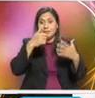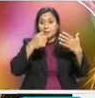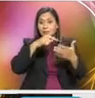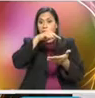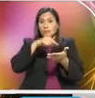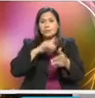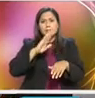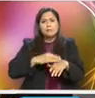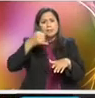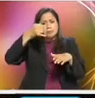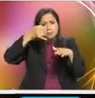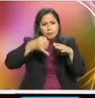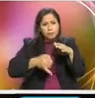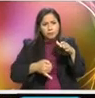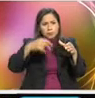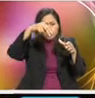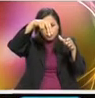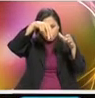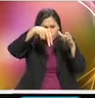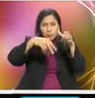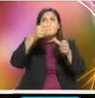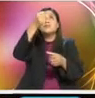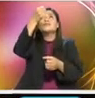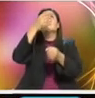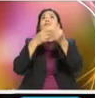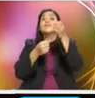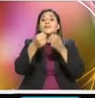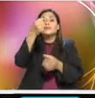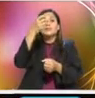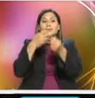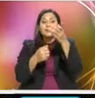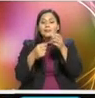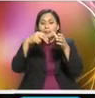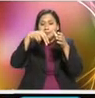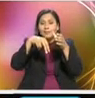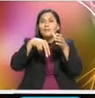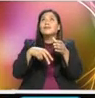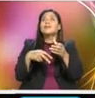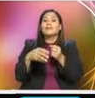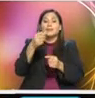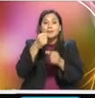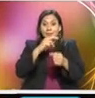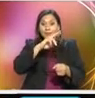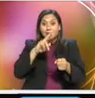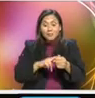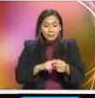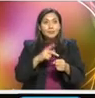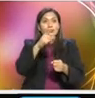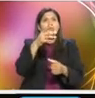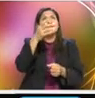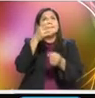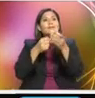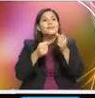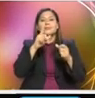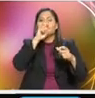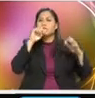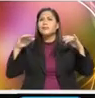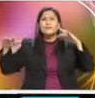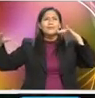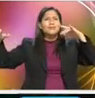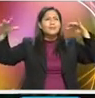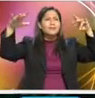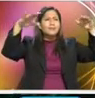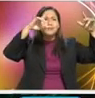profundo del mundo. Wow. Entonces, no nada más, mira nada más lo que se ve. No nada más es ver lo natural, sino es que ahí las golondrinas y varios